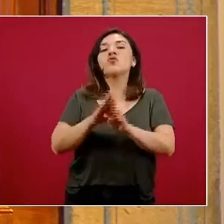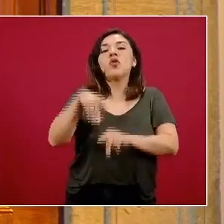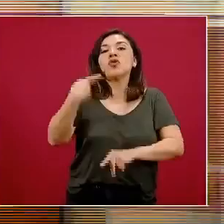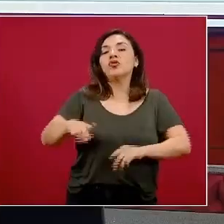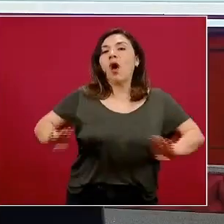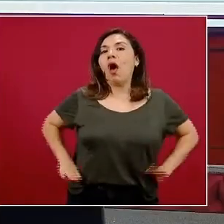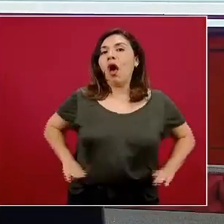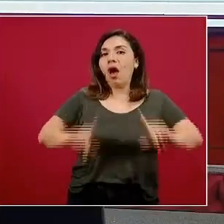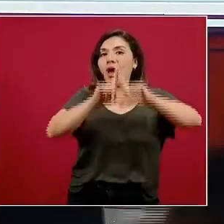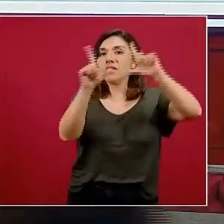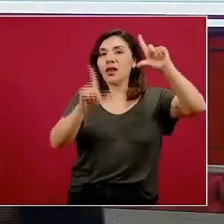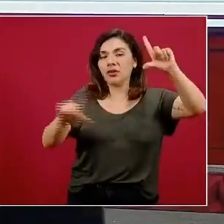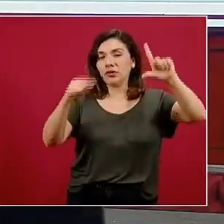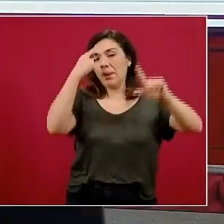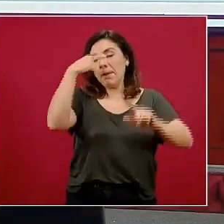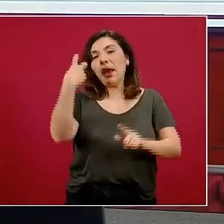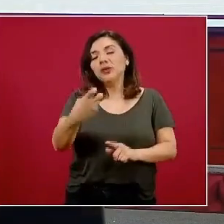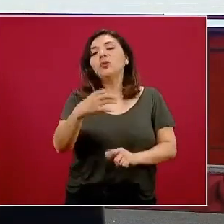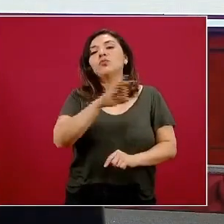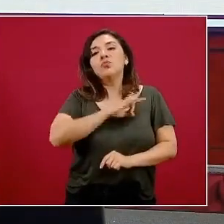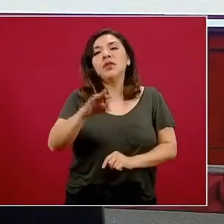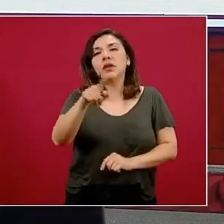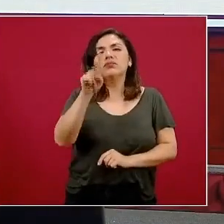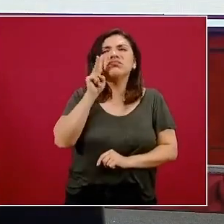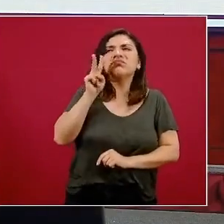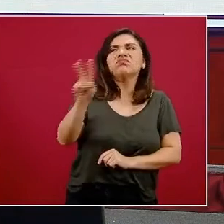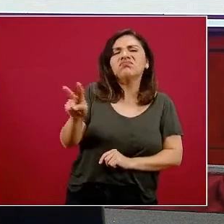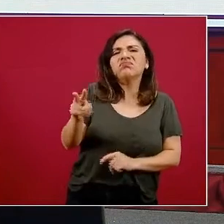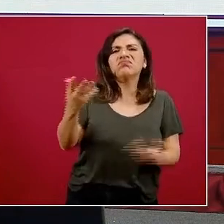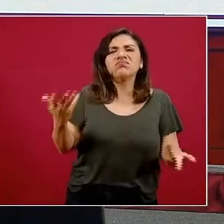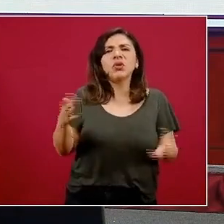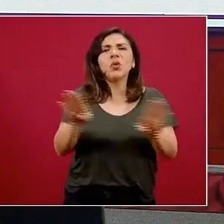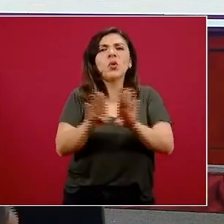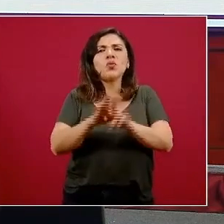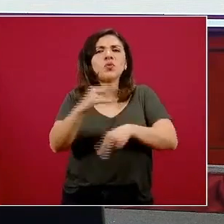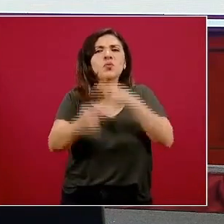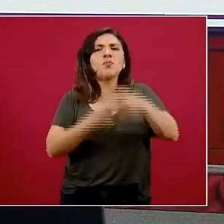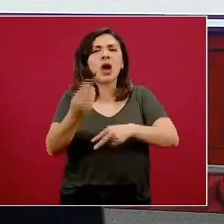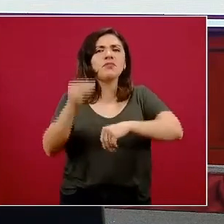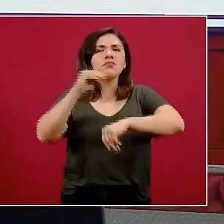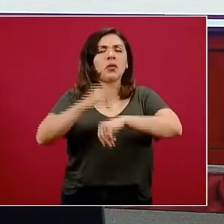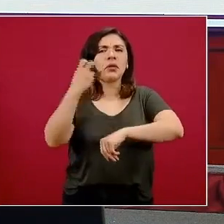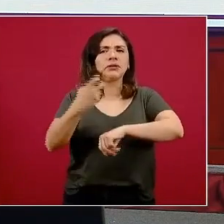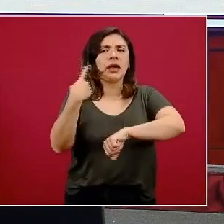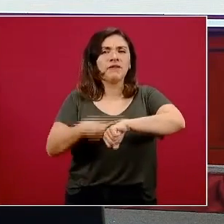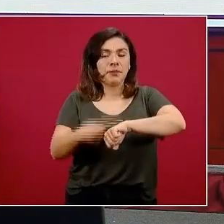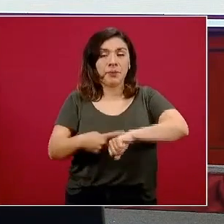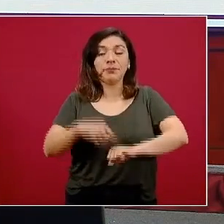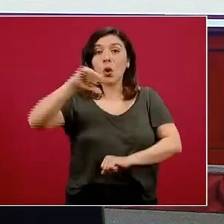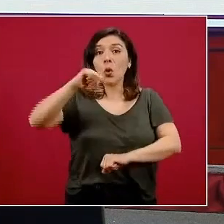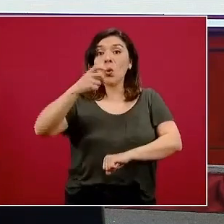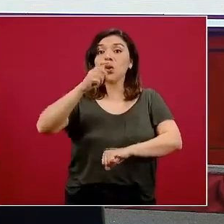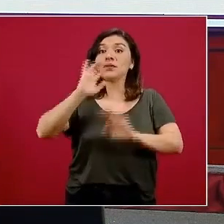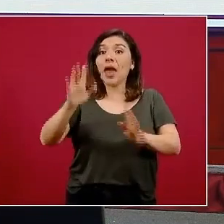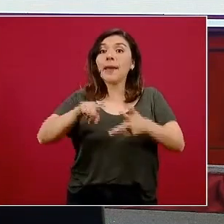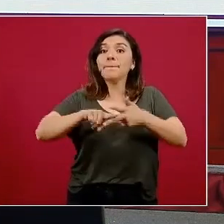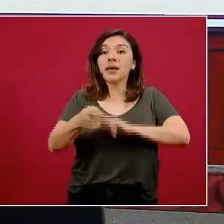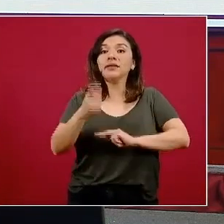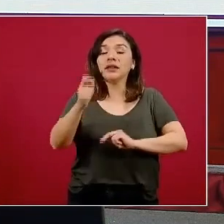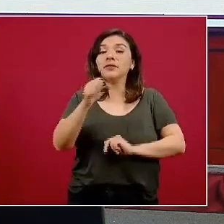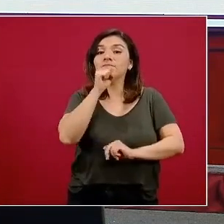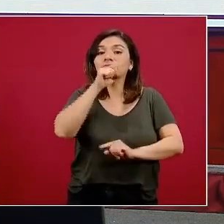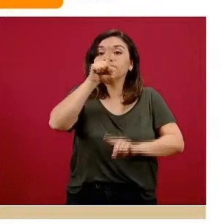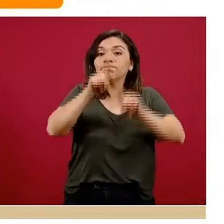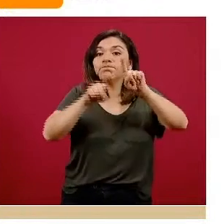nacional para poder observar cómo sigue el comportamiento de la epidemia. Hoy estamos abriendo ya con las